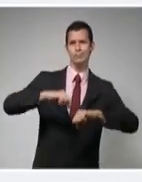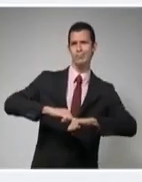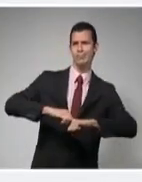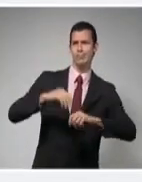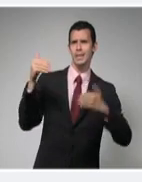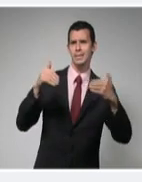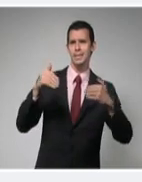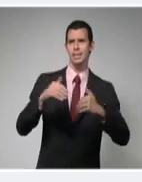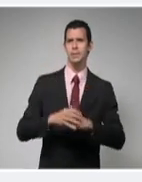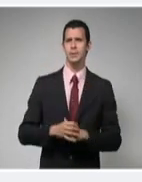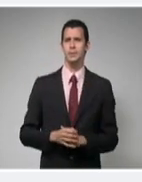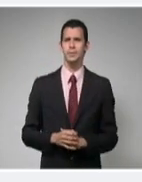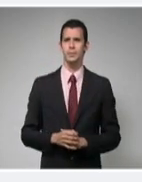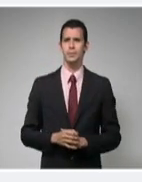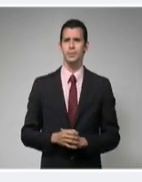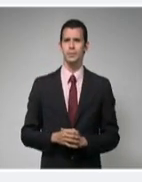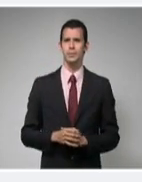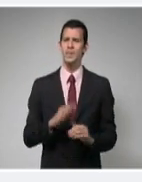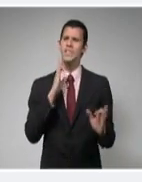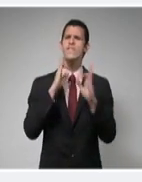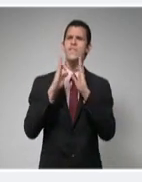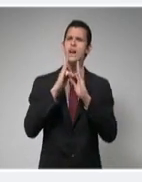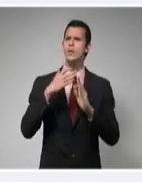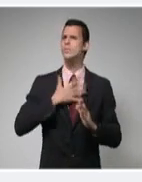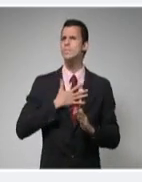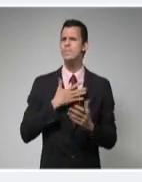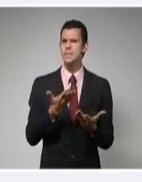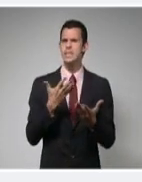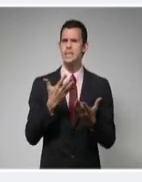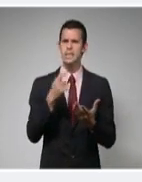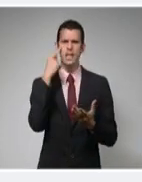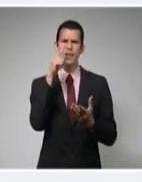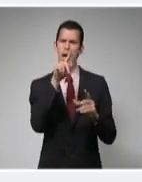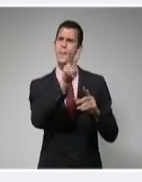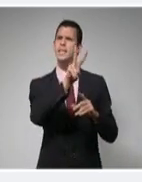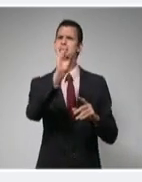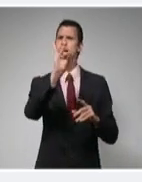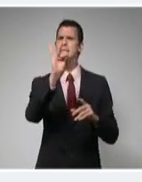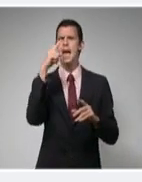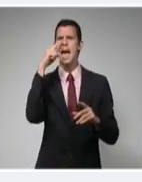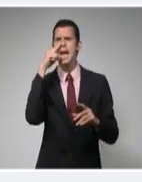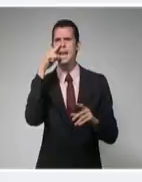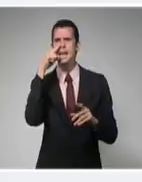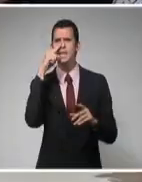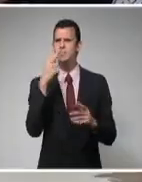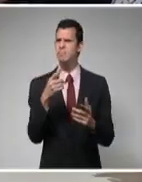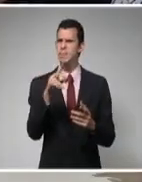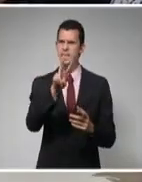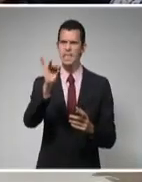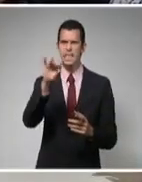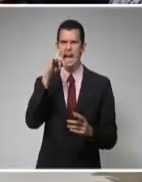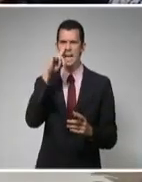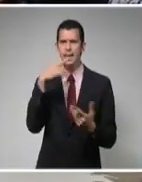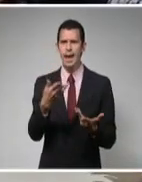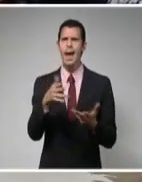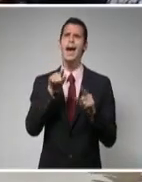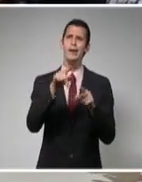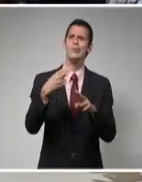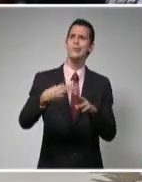de Facebook del 27N. Sin hablar de la reunión lo hicieron. Esto es una familia, diálogo